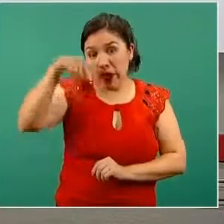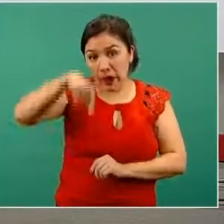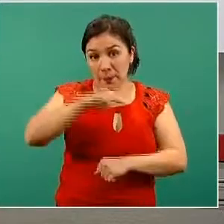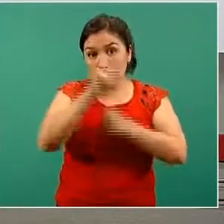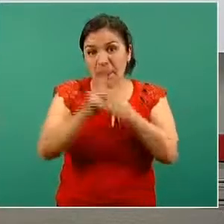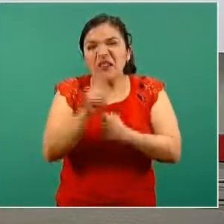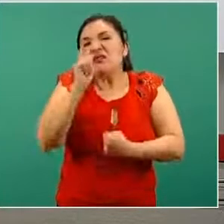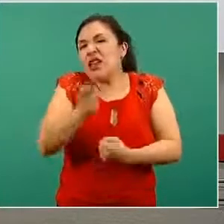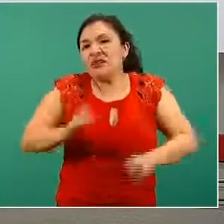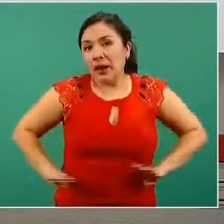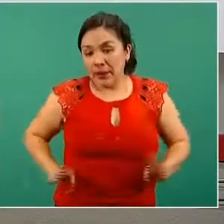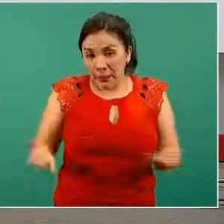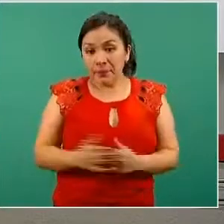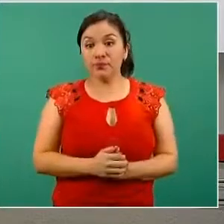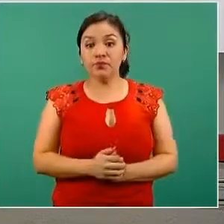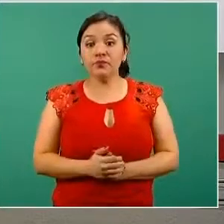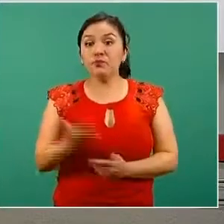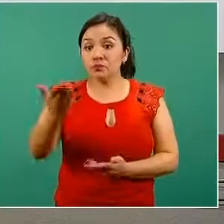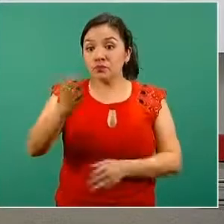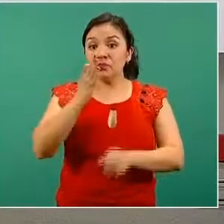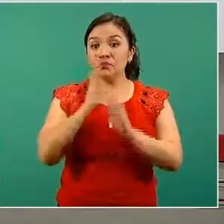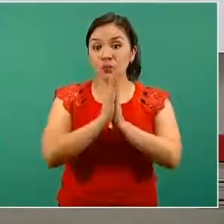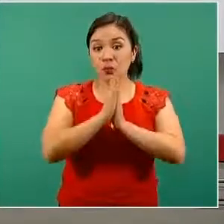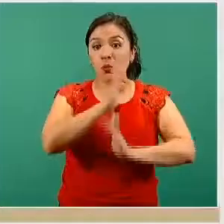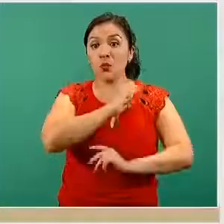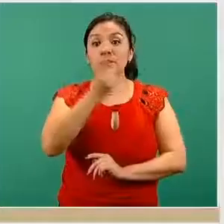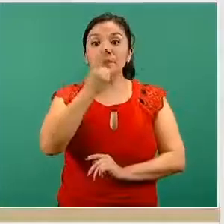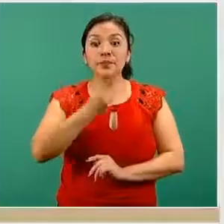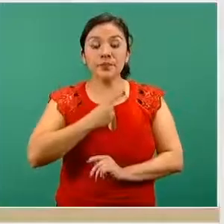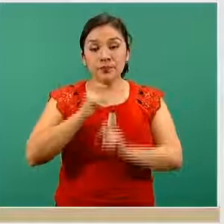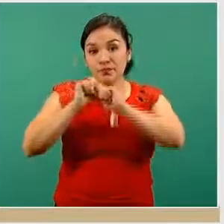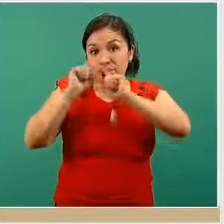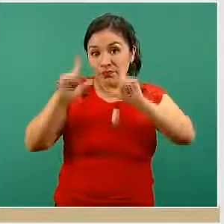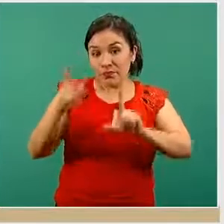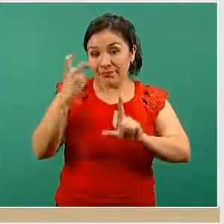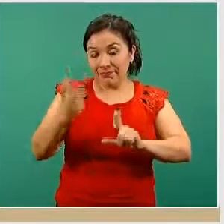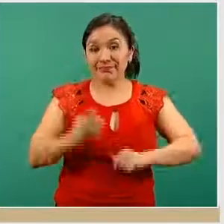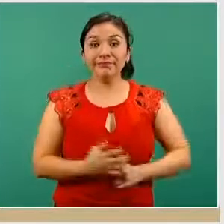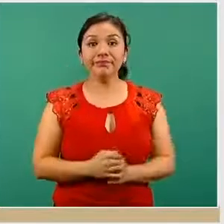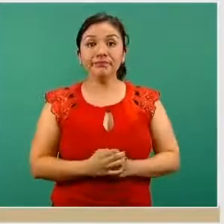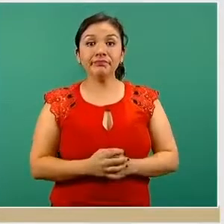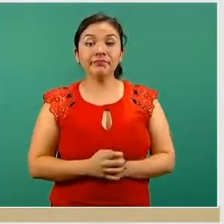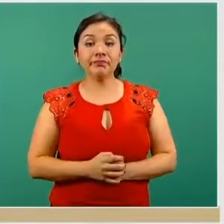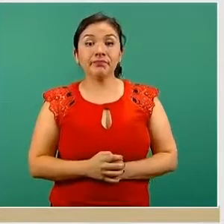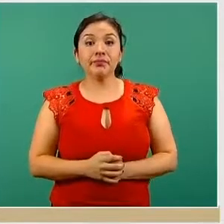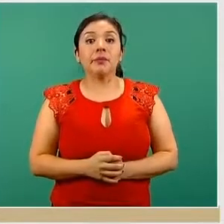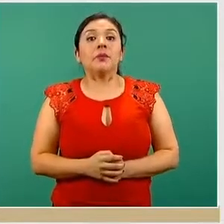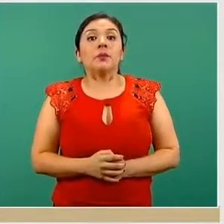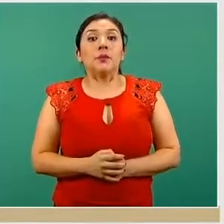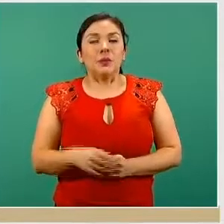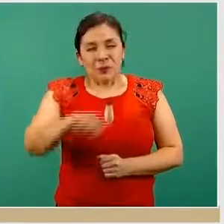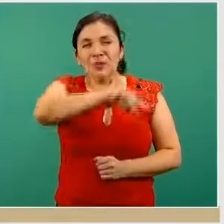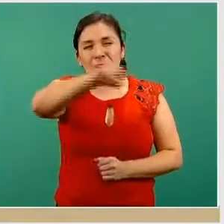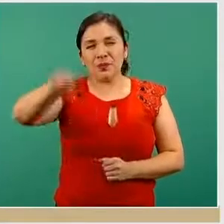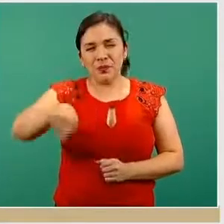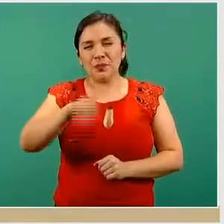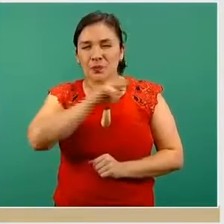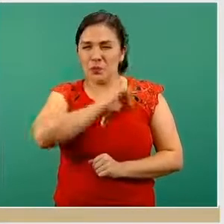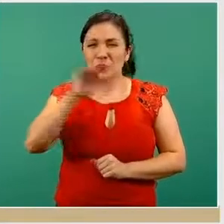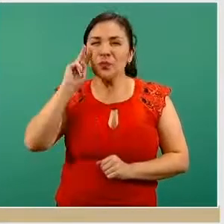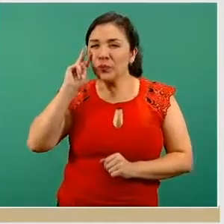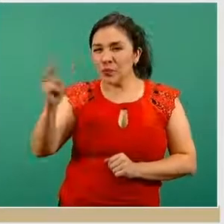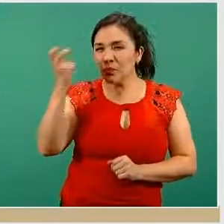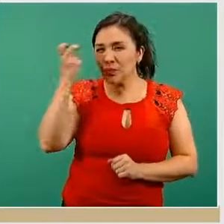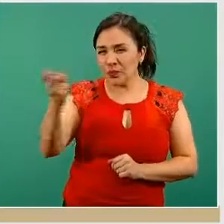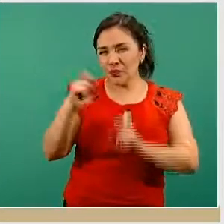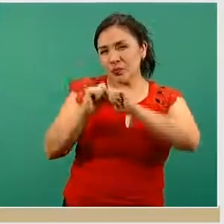país. Adelante, por favor, si nos apoyan justo en cabina. Pues bien, como ustedes pueden observar,